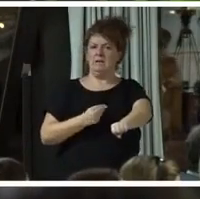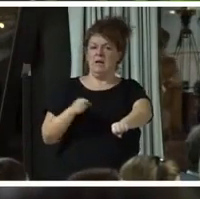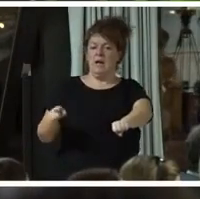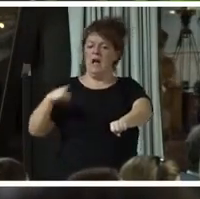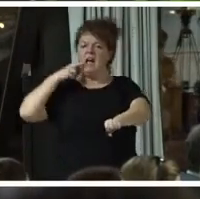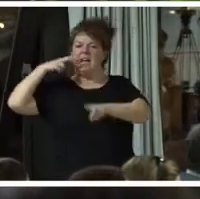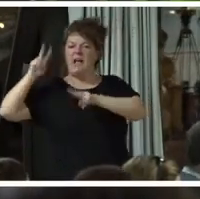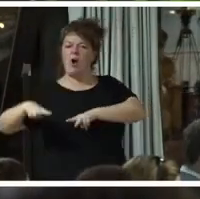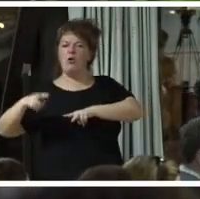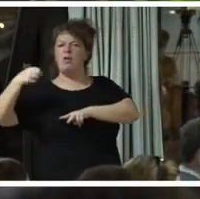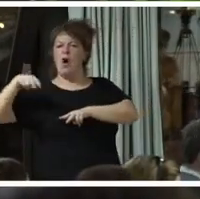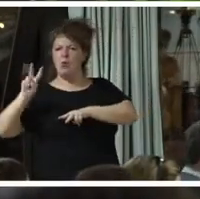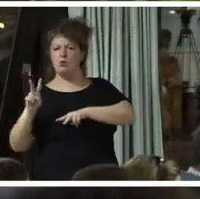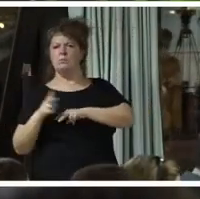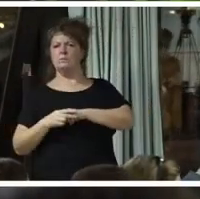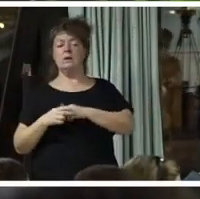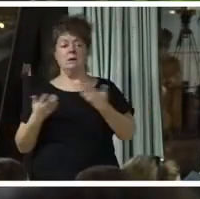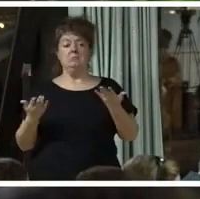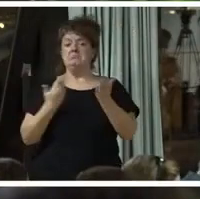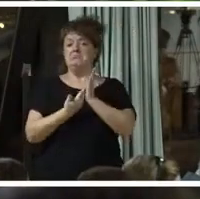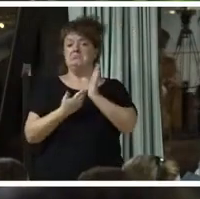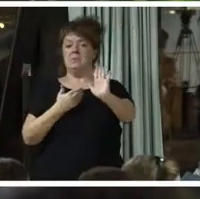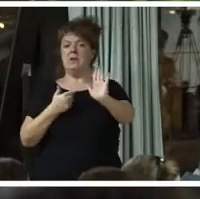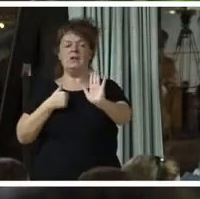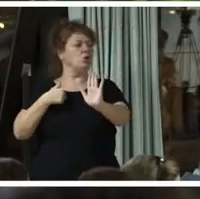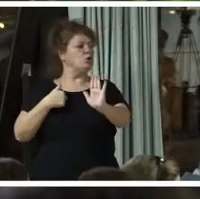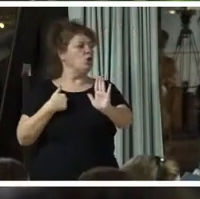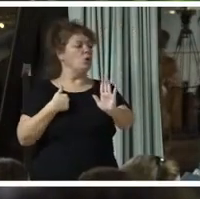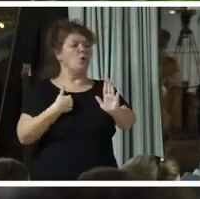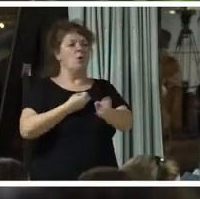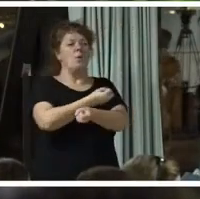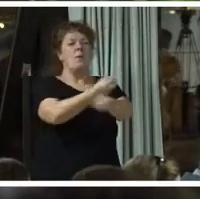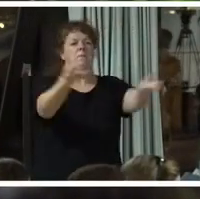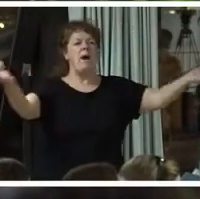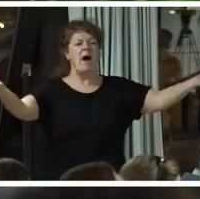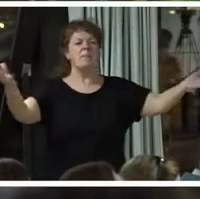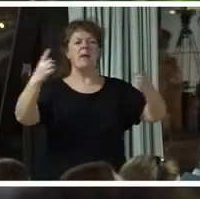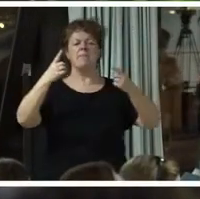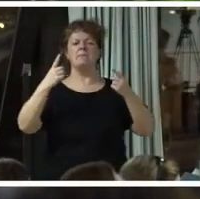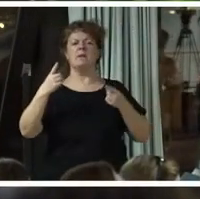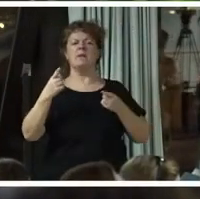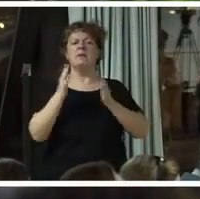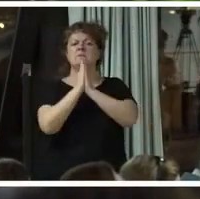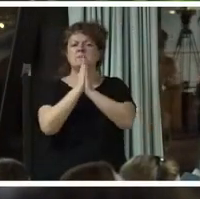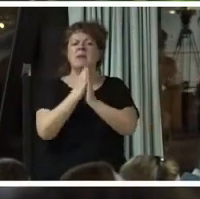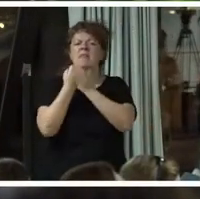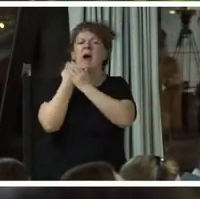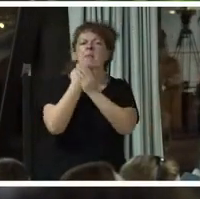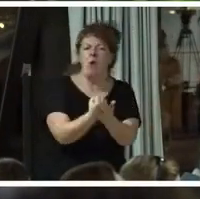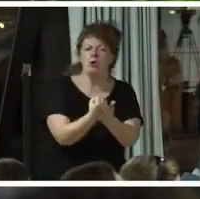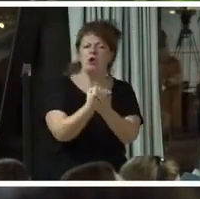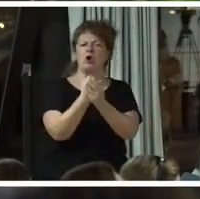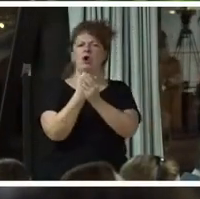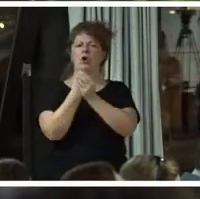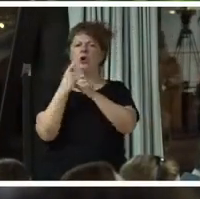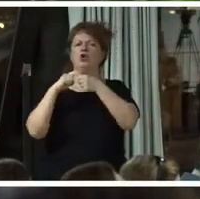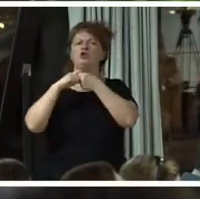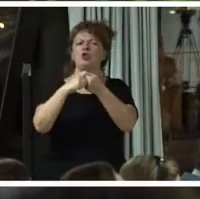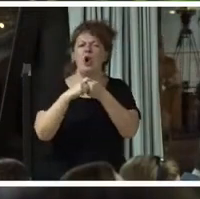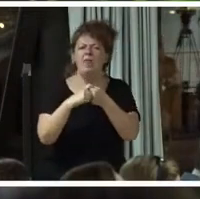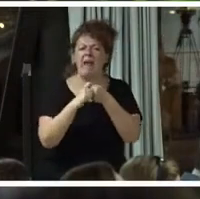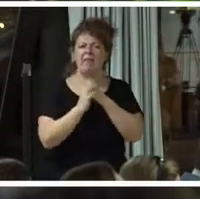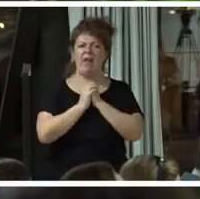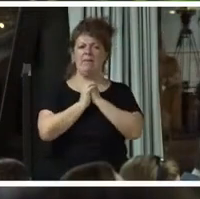reconocido por las Naciones Unidas con lo cual desde aquí mandamos un mensaje de apoyo de de solidaridad